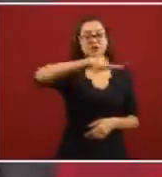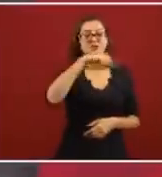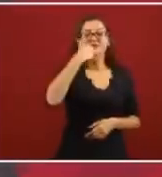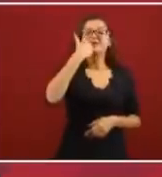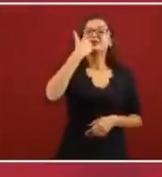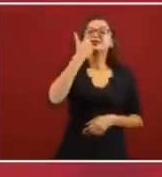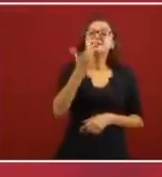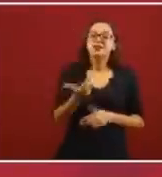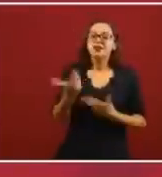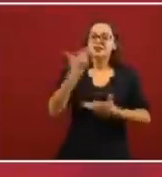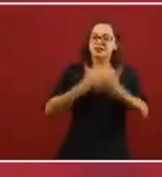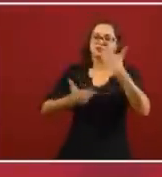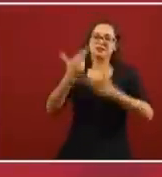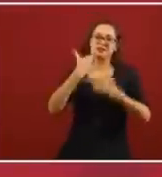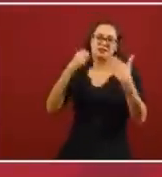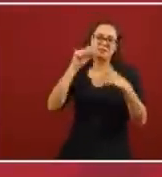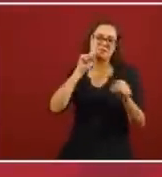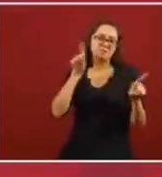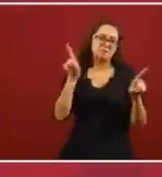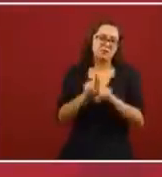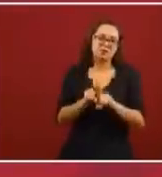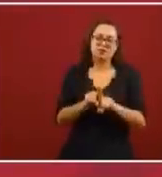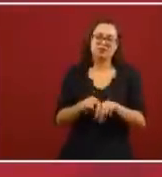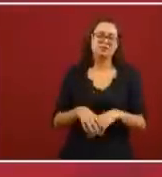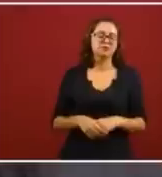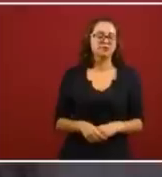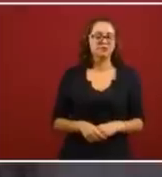antes. Y eso